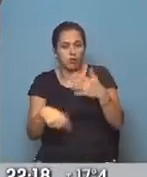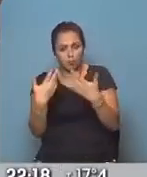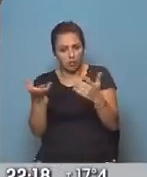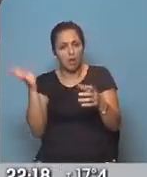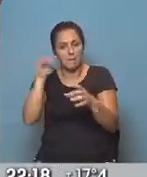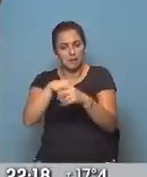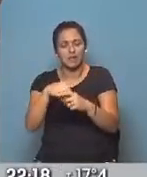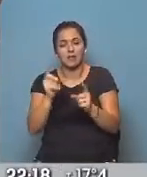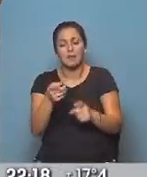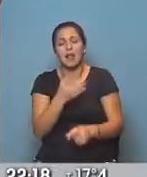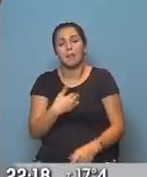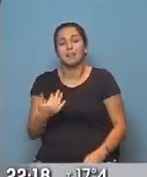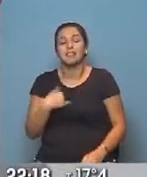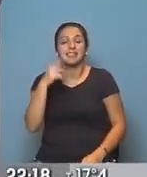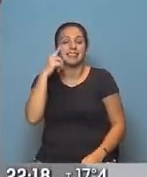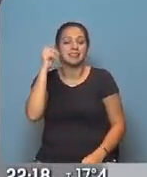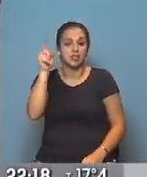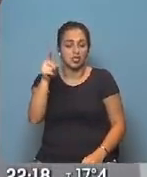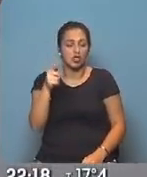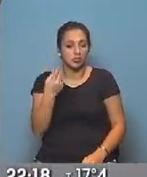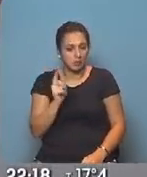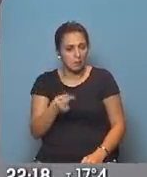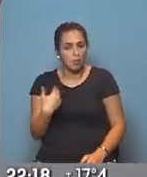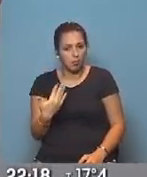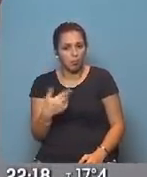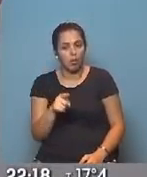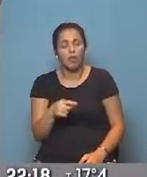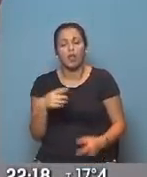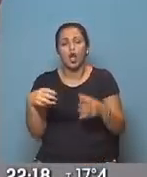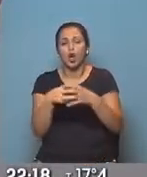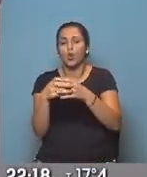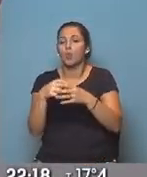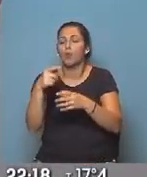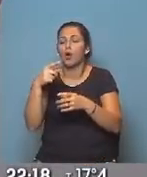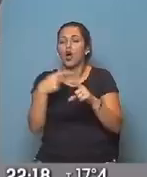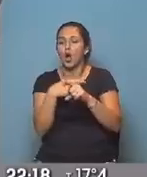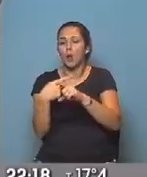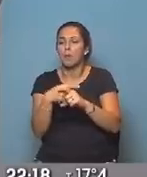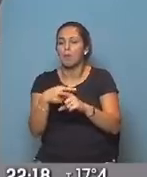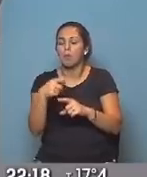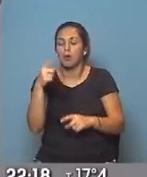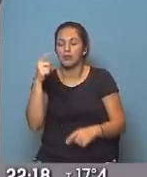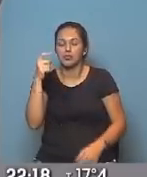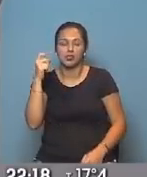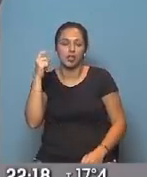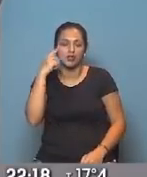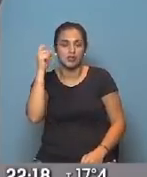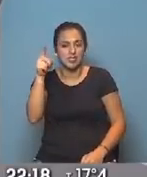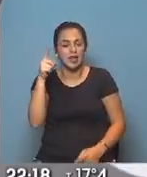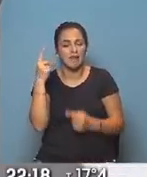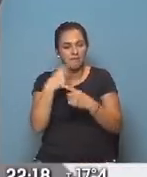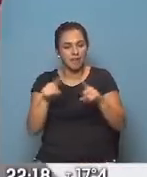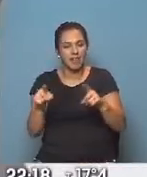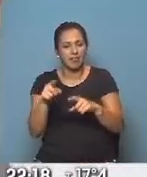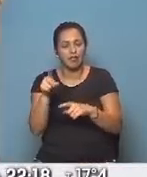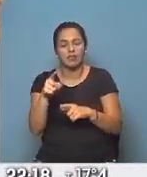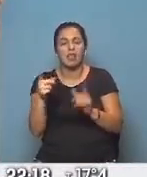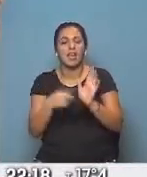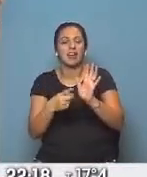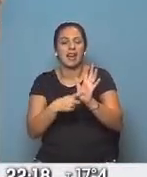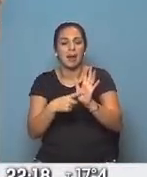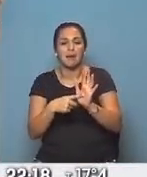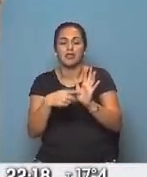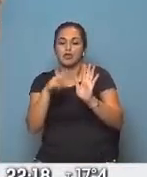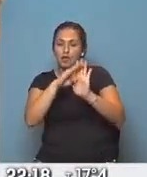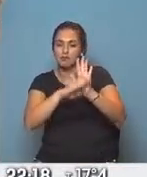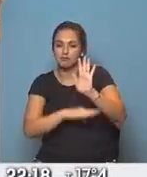paquete también al presidente chino, Xi Jinping, a pesar de que el Partido Comunista Chino tiene una armadura institucional, digamos, una serie de